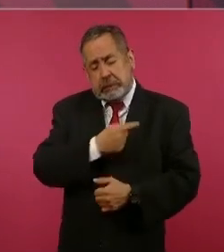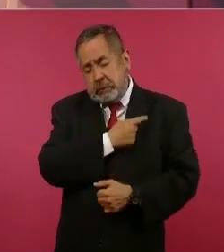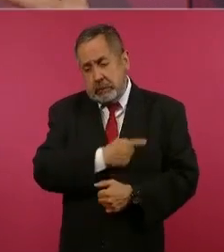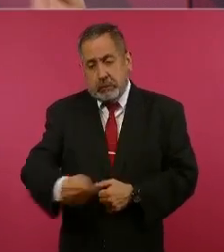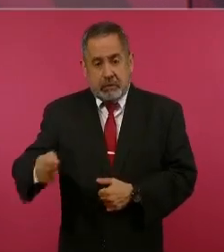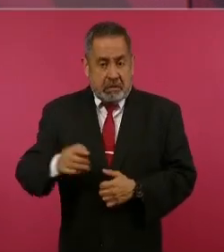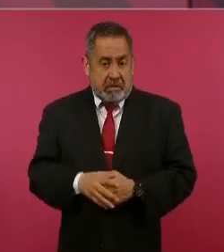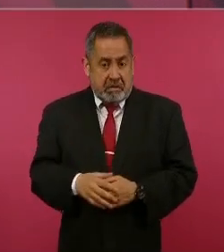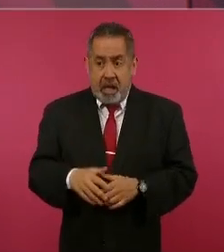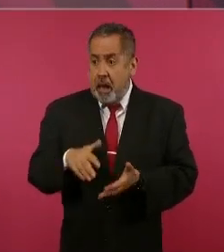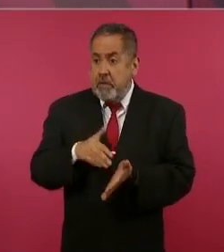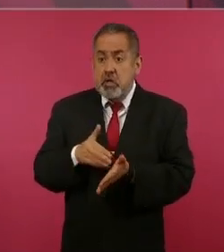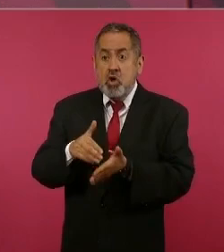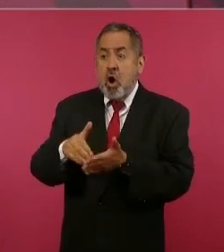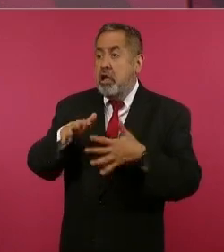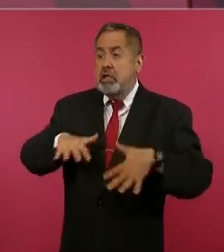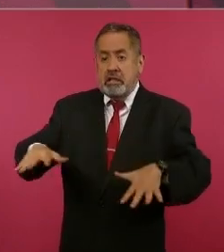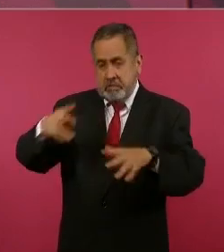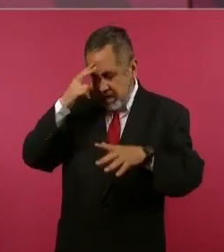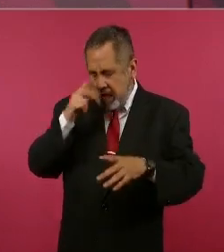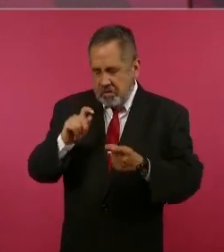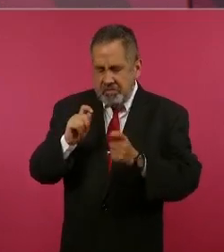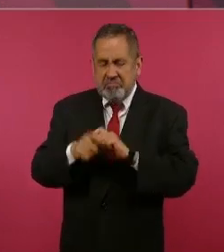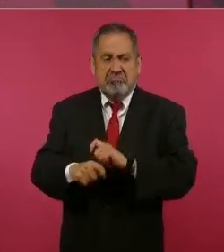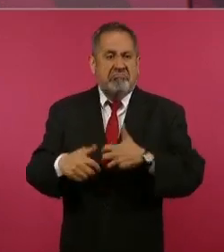Muchos millones de mexicanos,